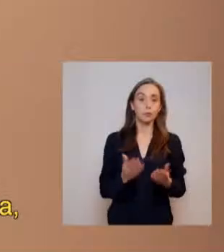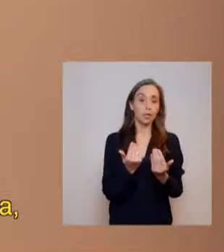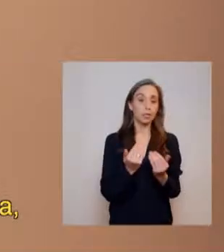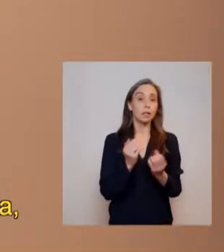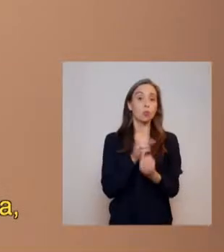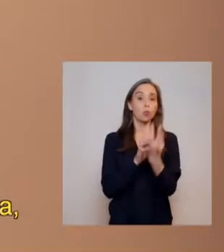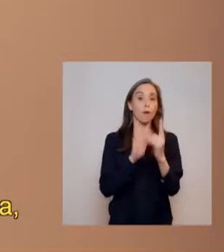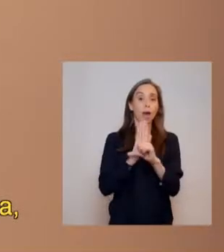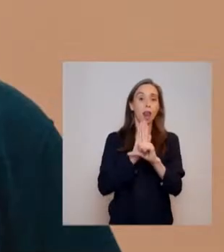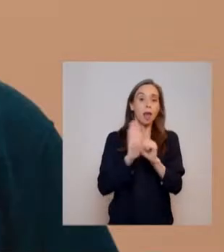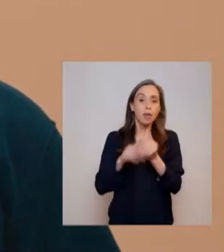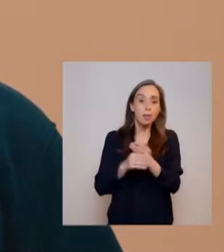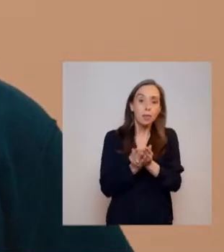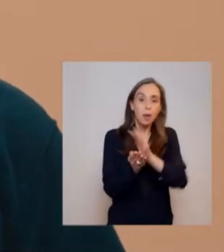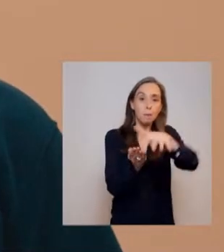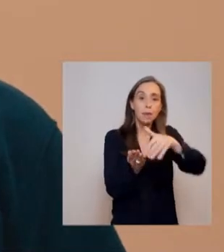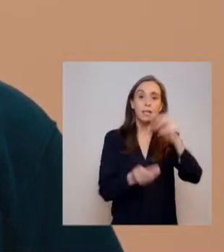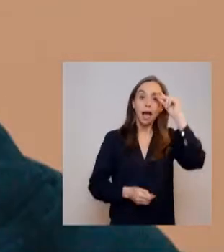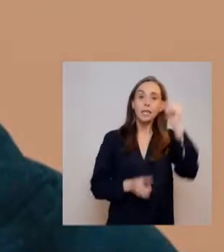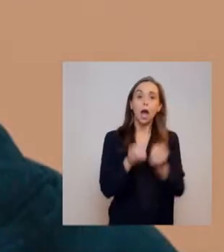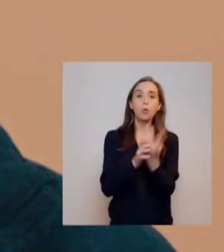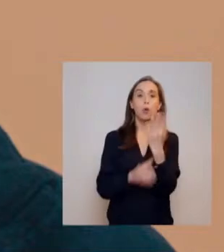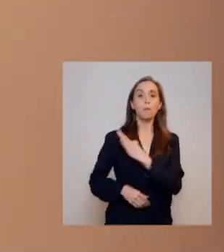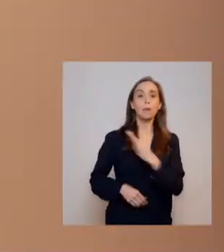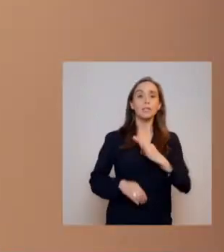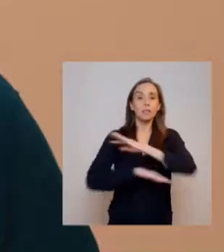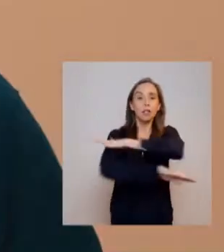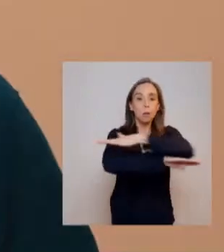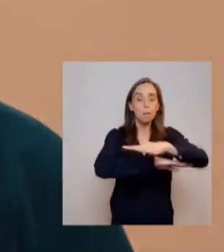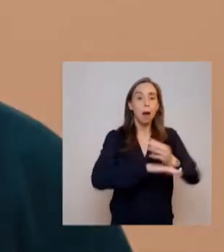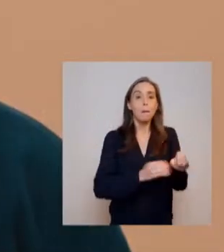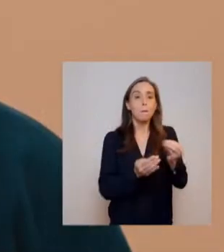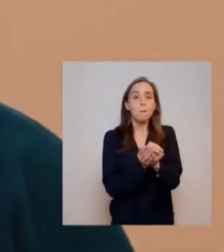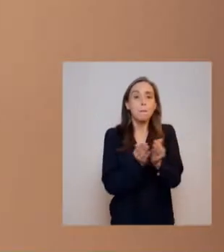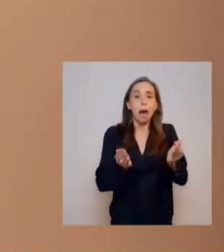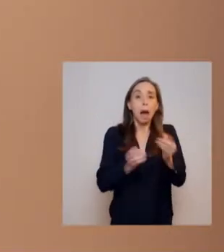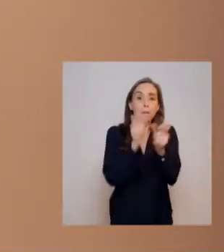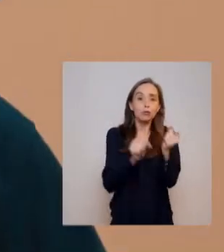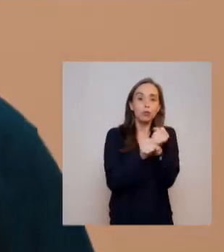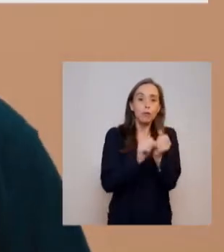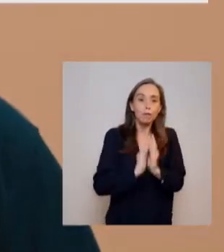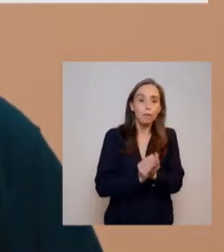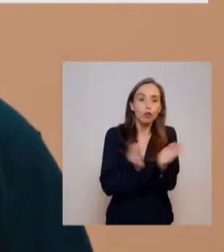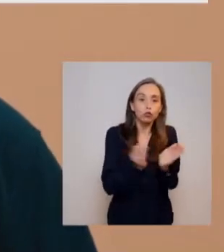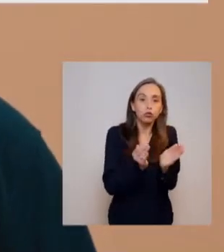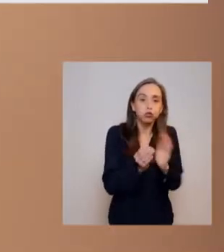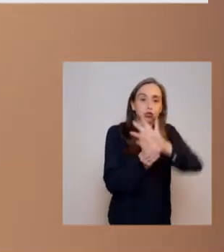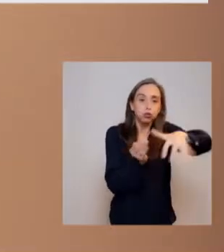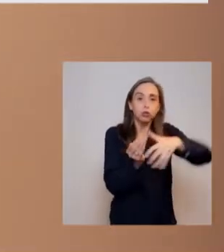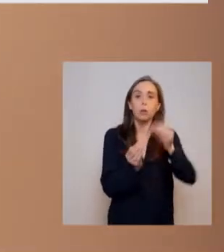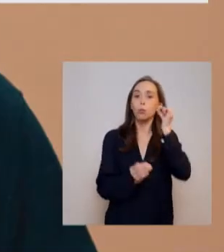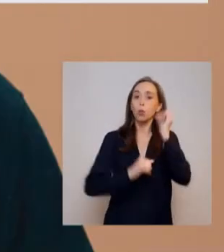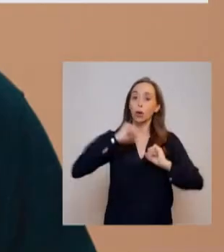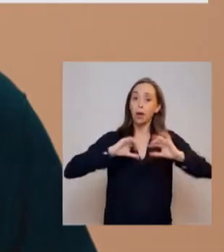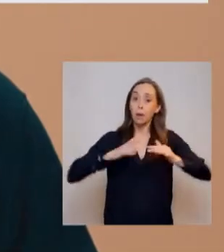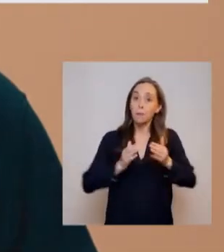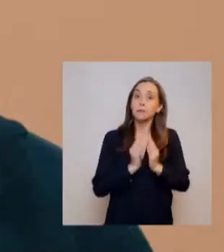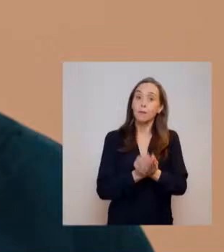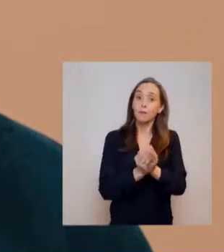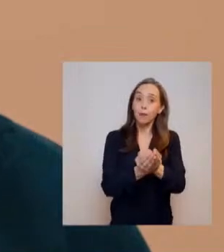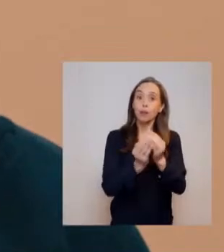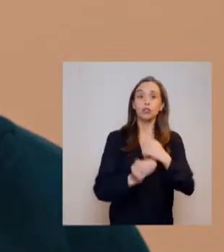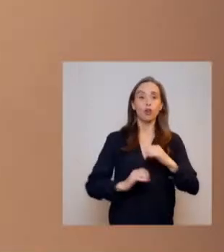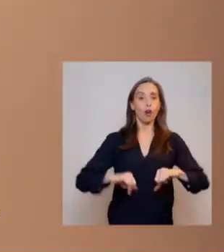necesitamos una nueva ley de pesca crear el ministerio del mante y potencial para la pesca artesanal y sus mujeres emprendedoras soy joven soy